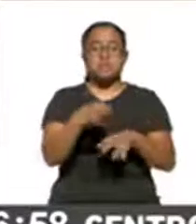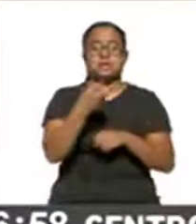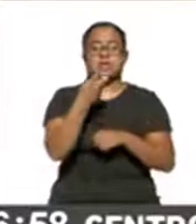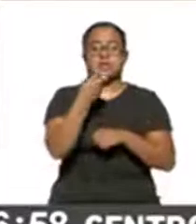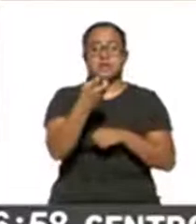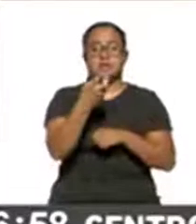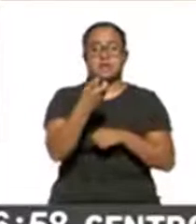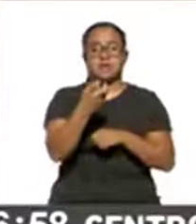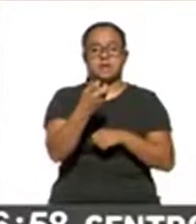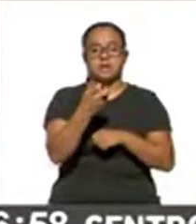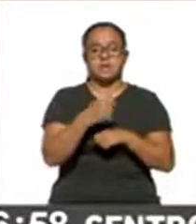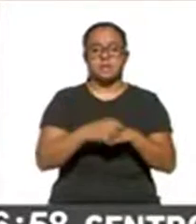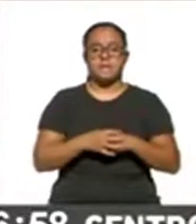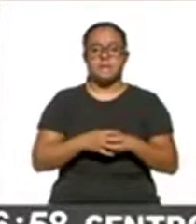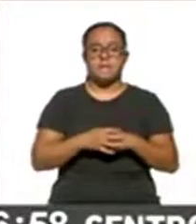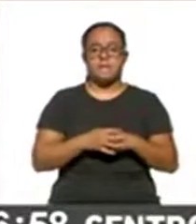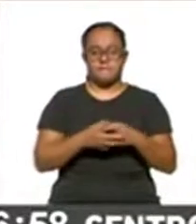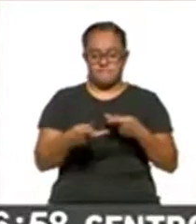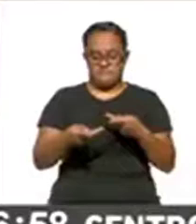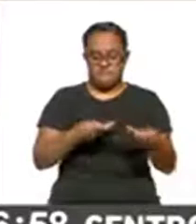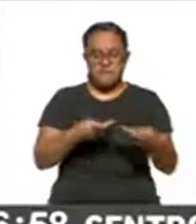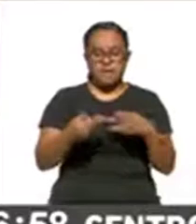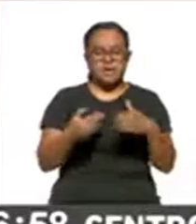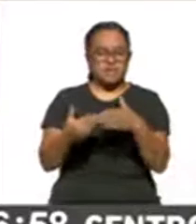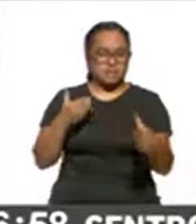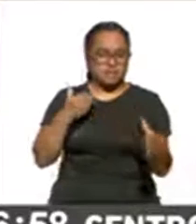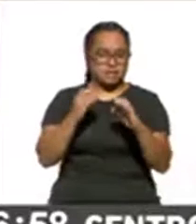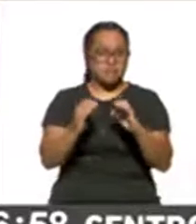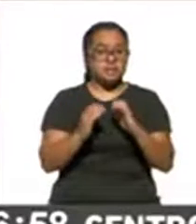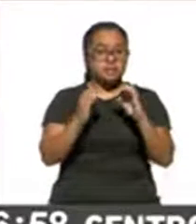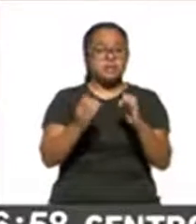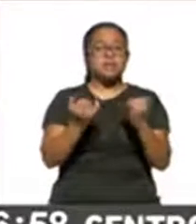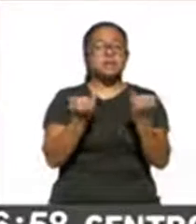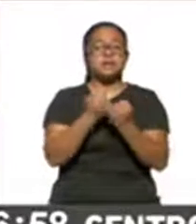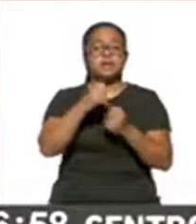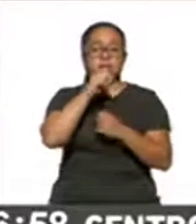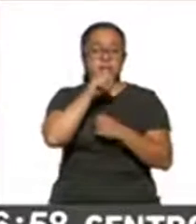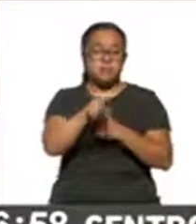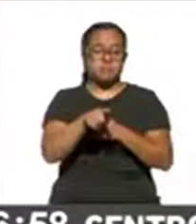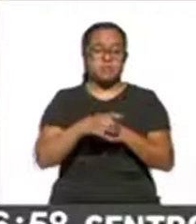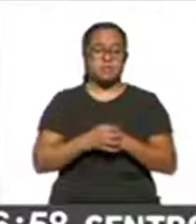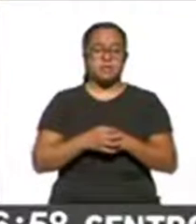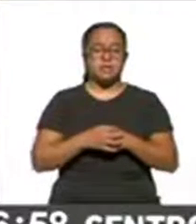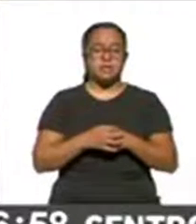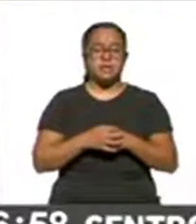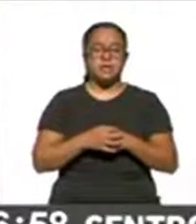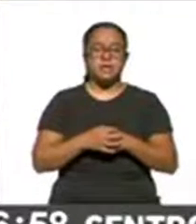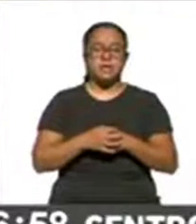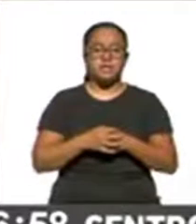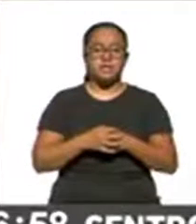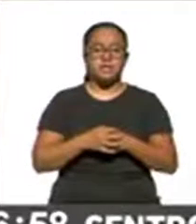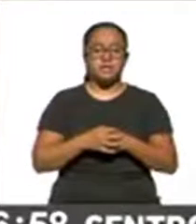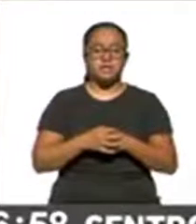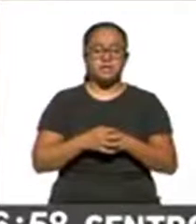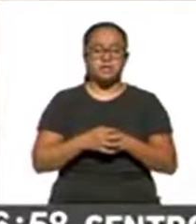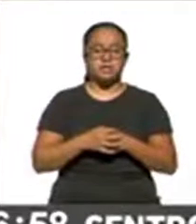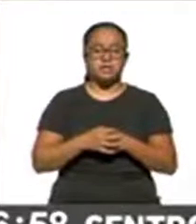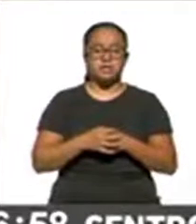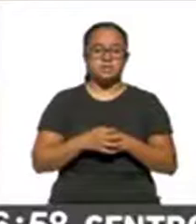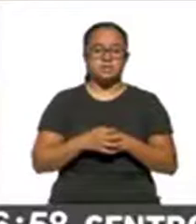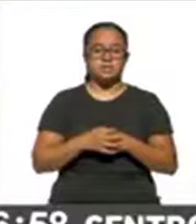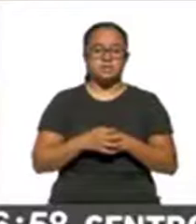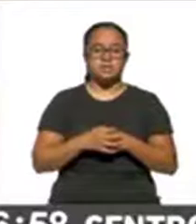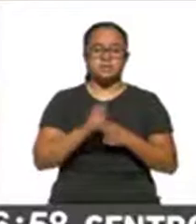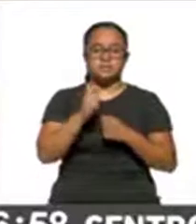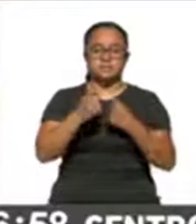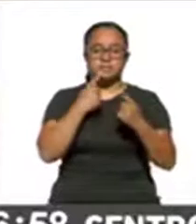que ver con este plan preventivo, y que la posibilidad como una medida de salud pública, sin entrar a la